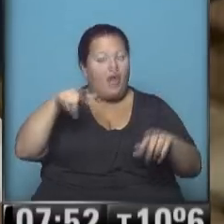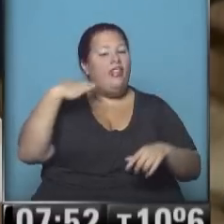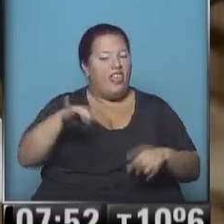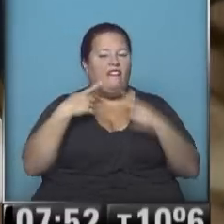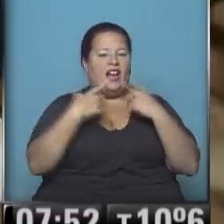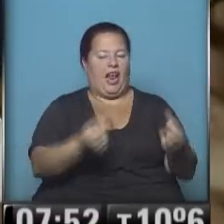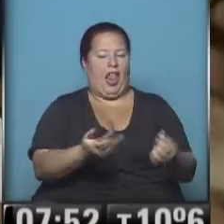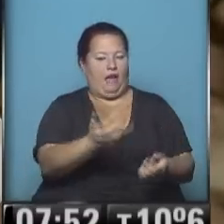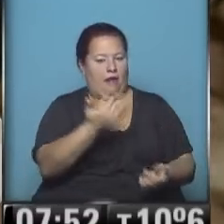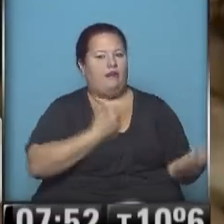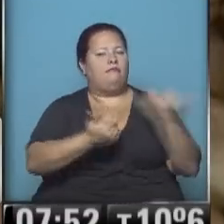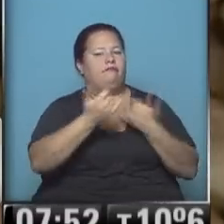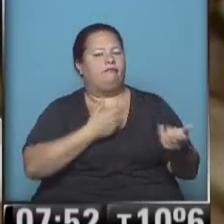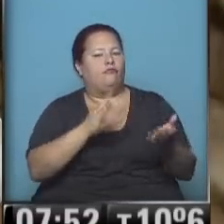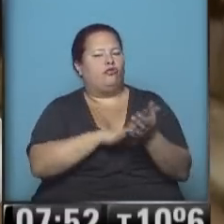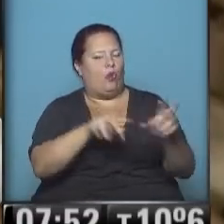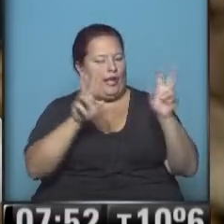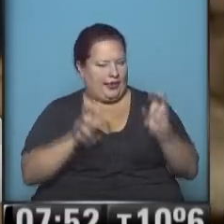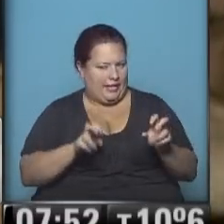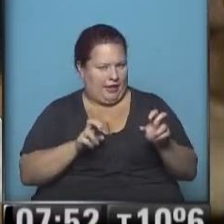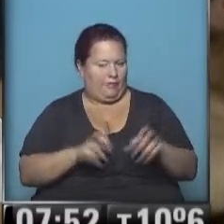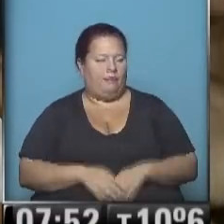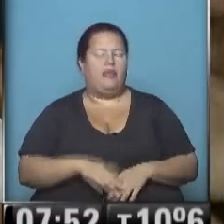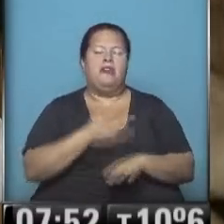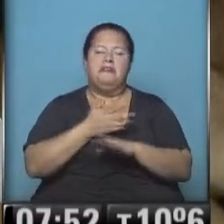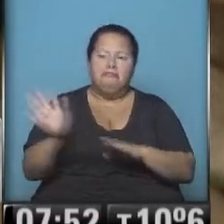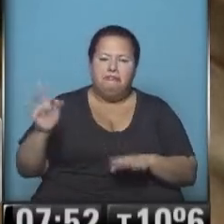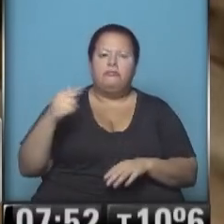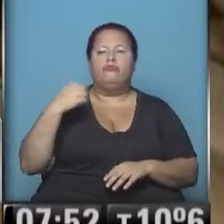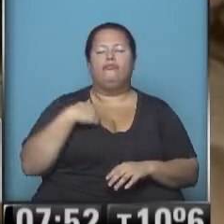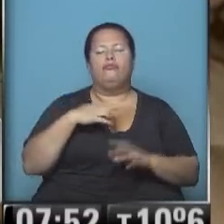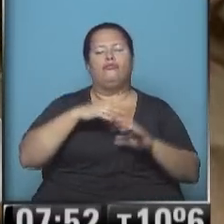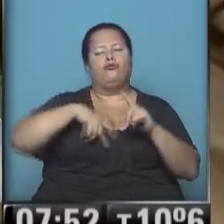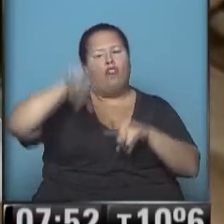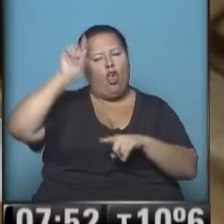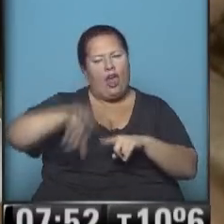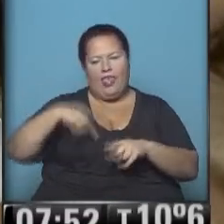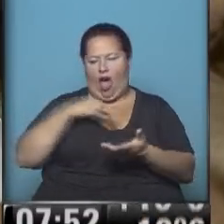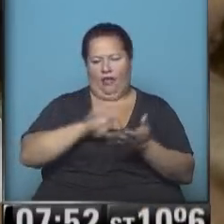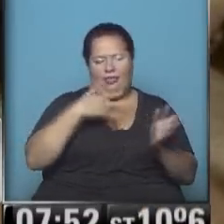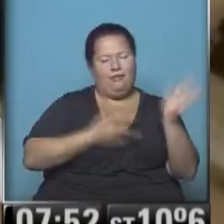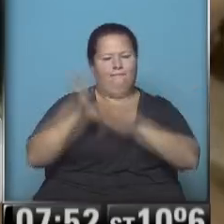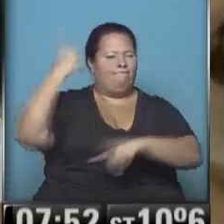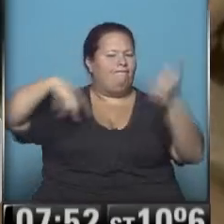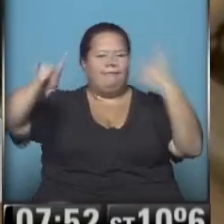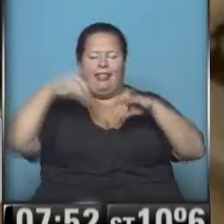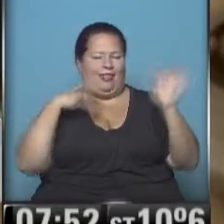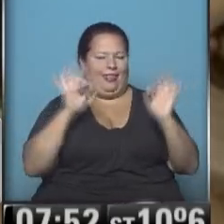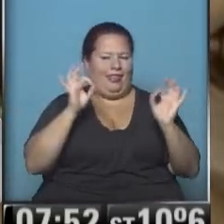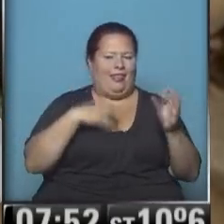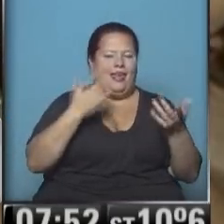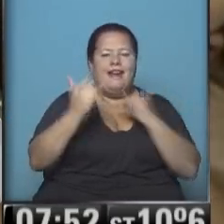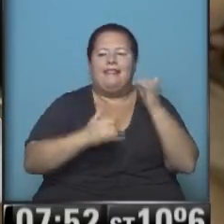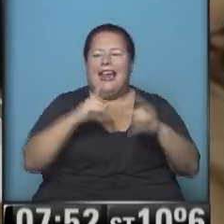reclamar explicaciones al respecto. Después yo estuve todo el día fuera de la oficina, no tenía forma de